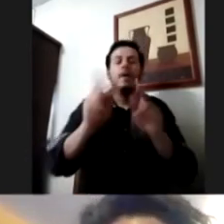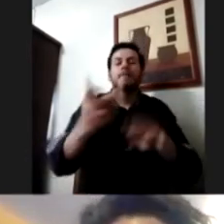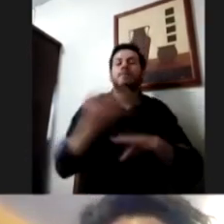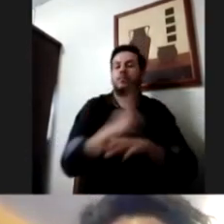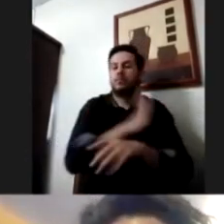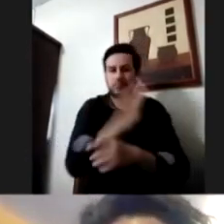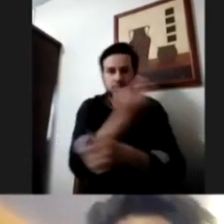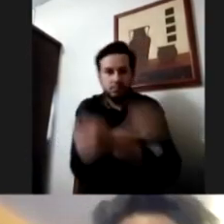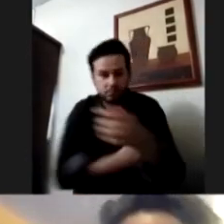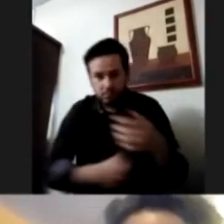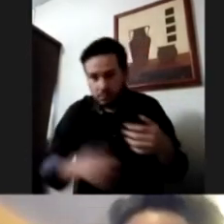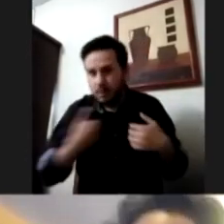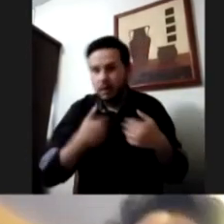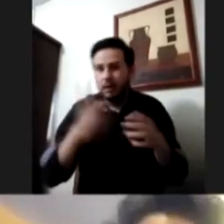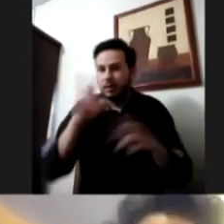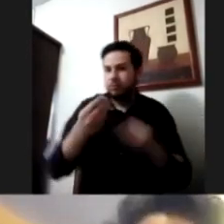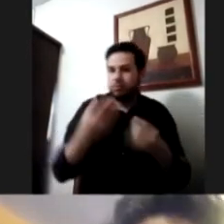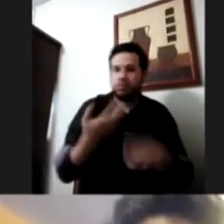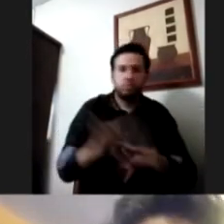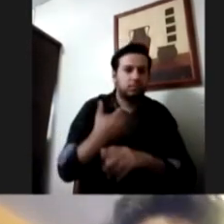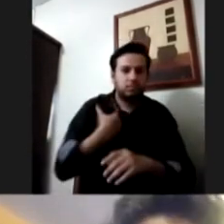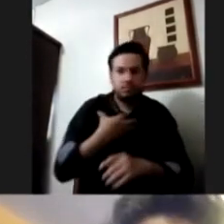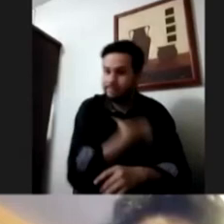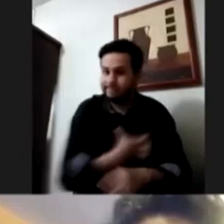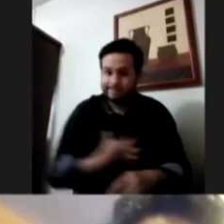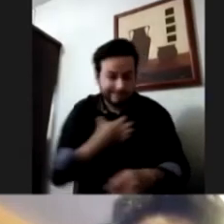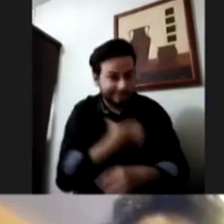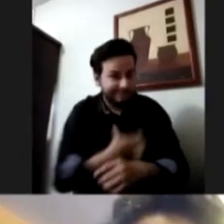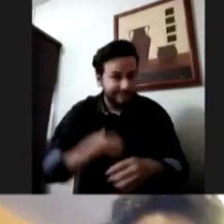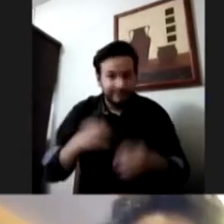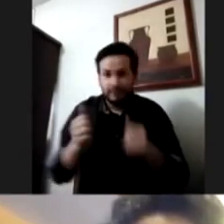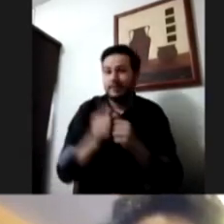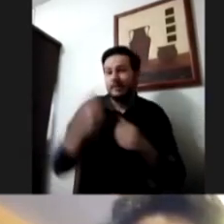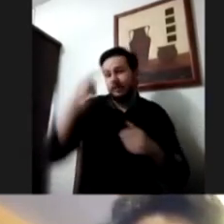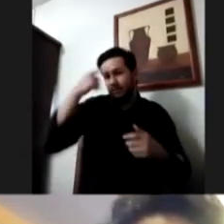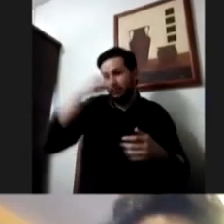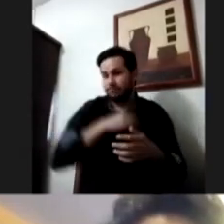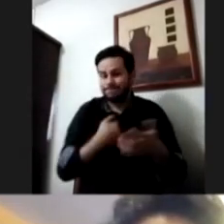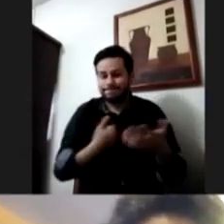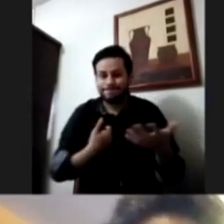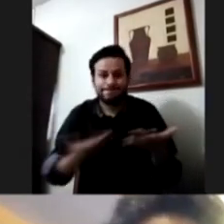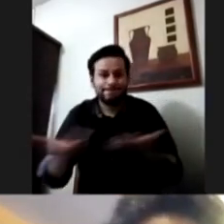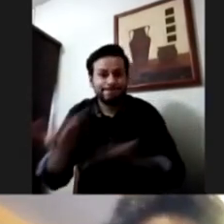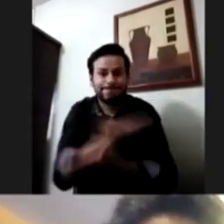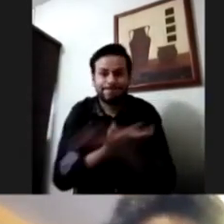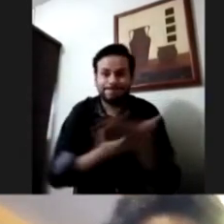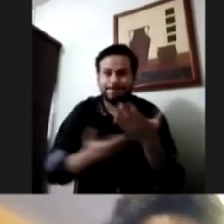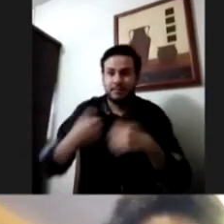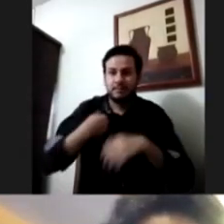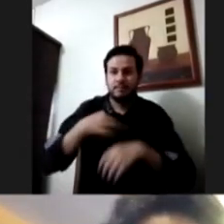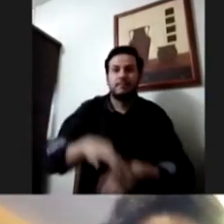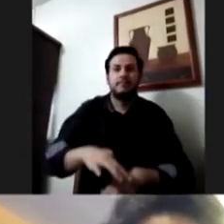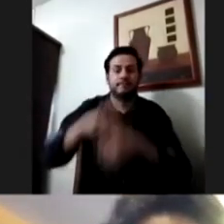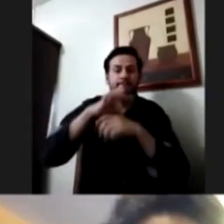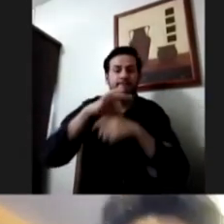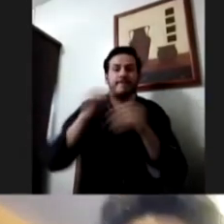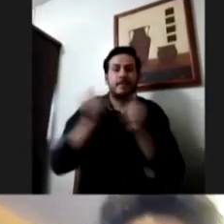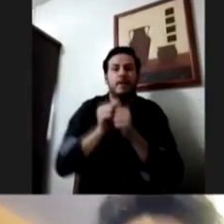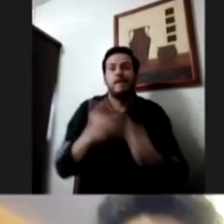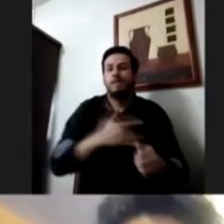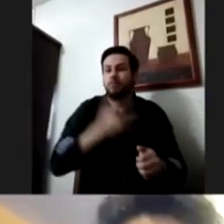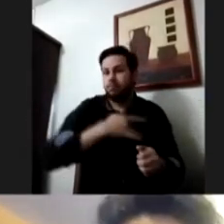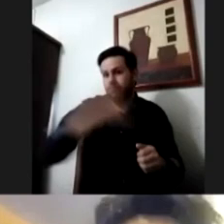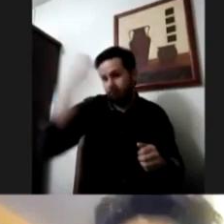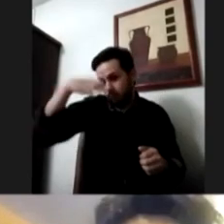todos. Estoy muy contenta de estar aquí y de poder compartir con ustedes pues este testimonio, que es una pues experiencia para arrancar